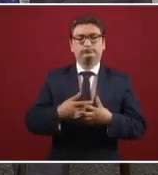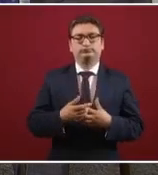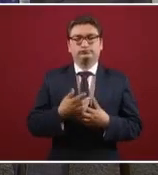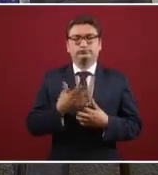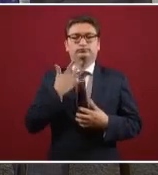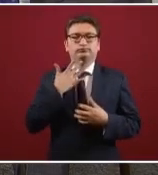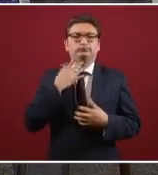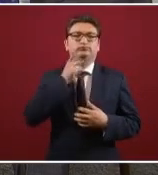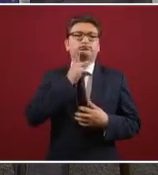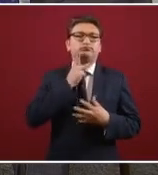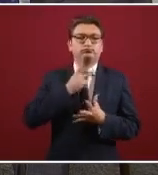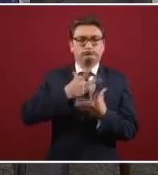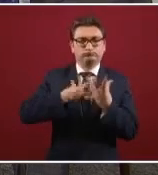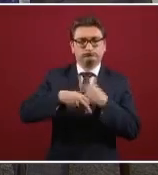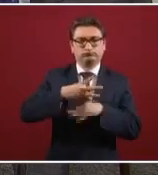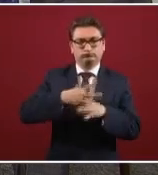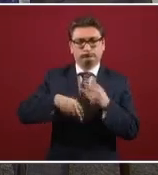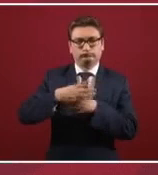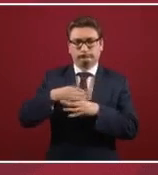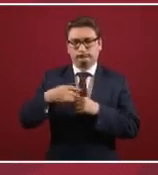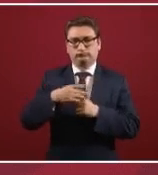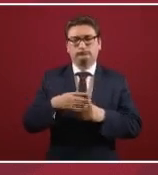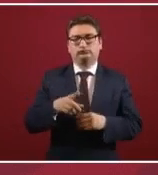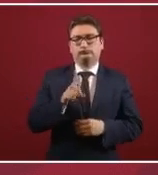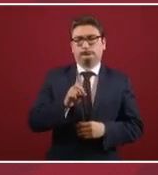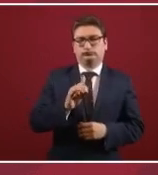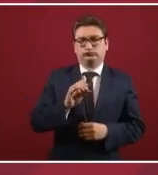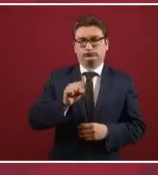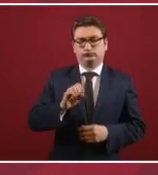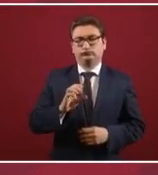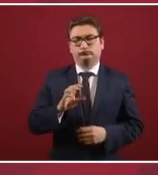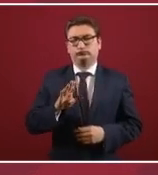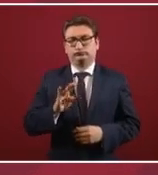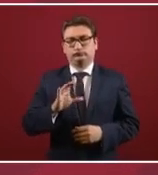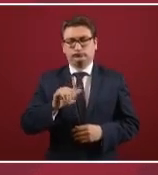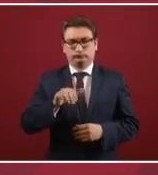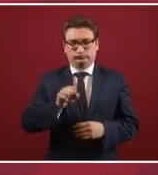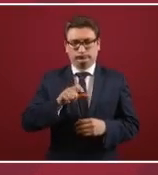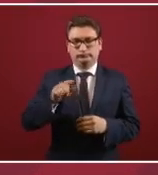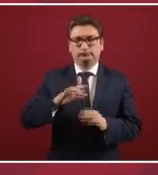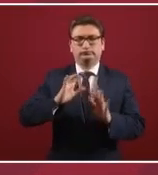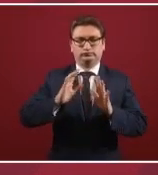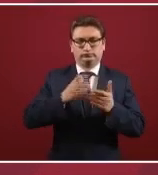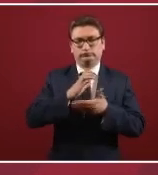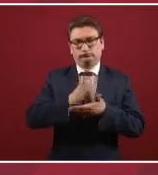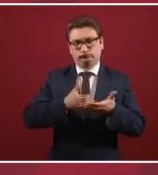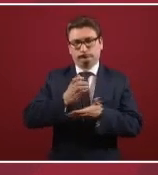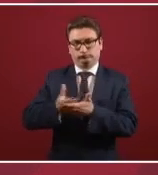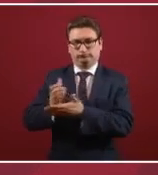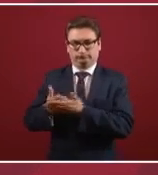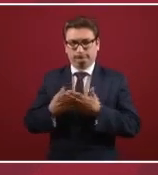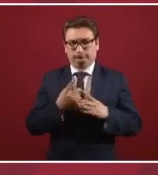bocas porque ya se llevaron a cabo las contrataciones